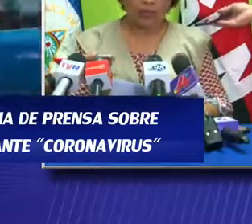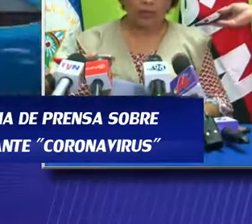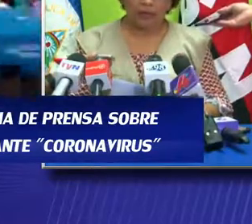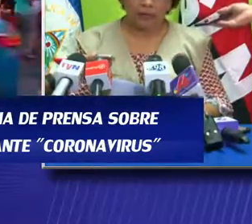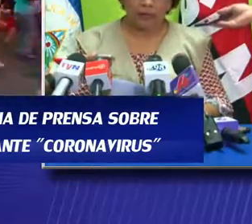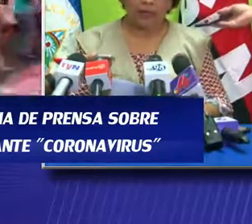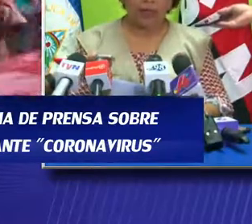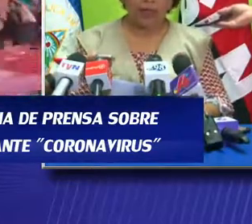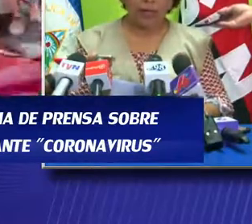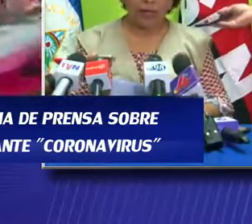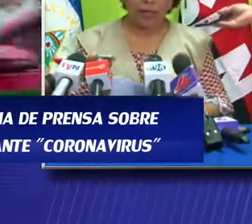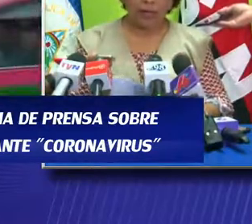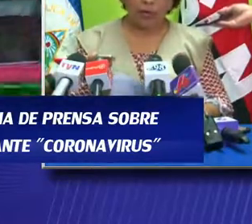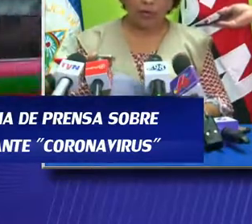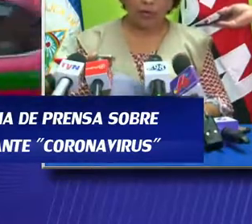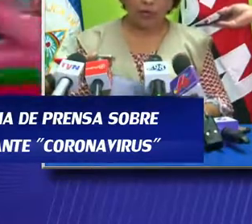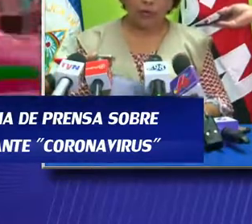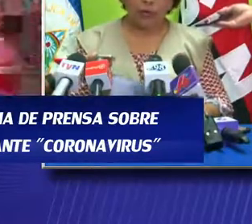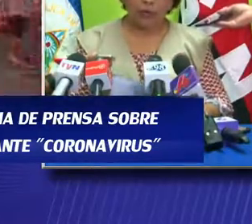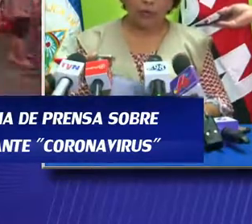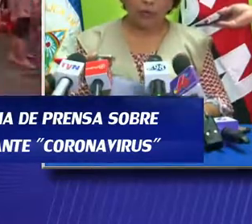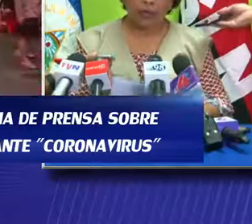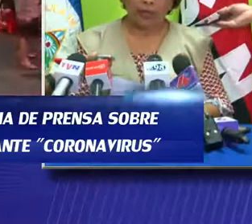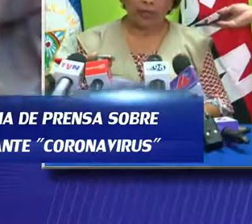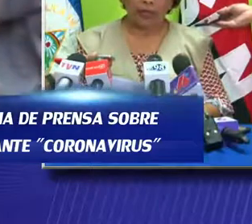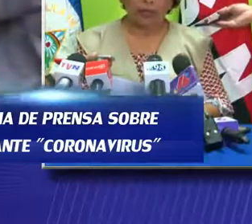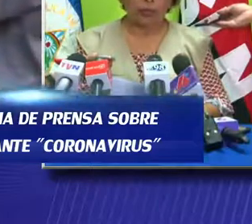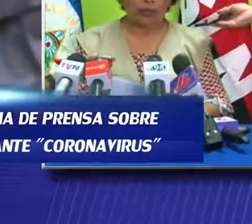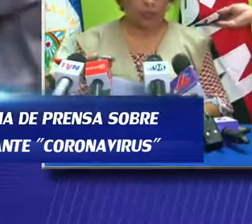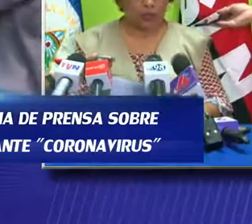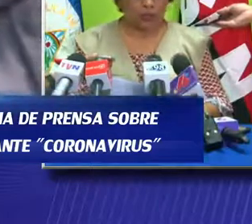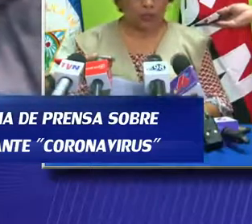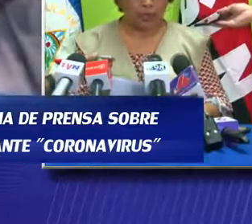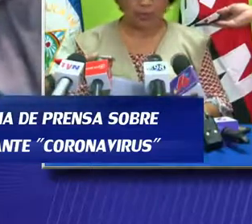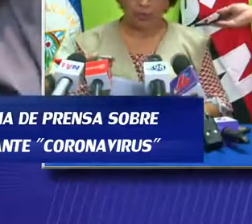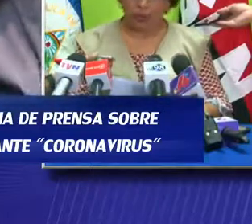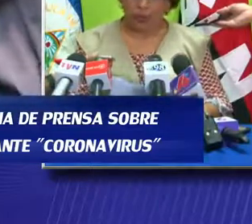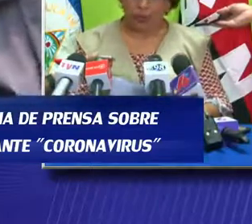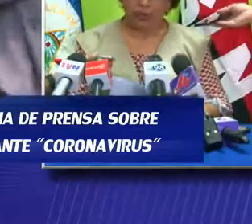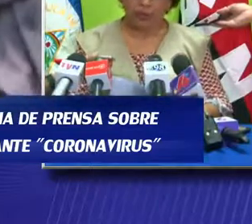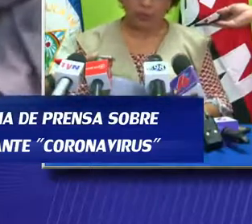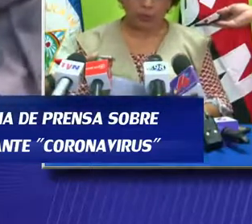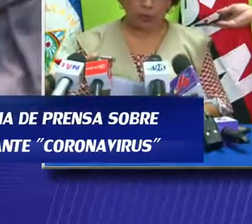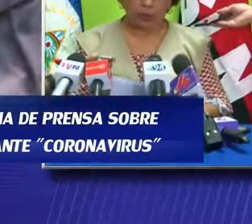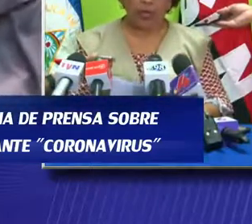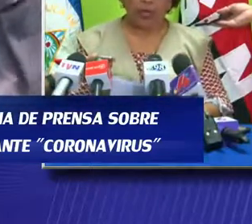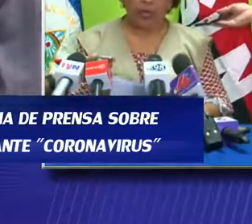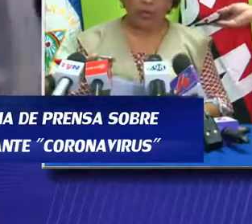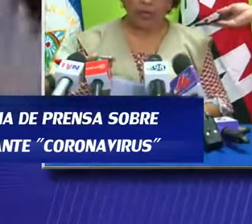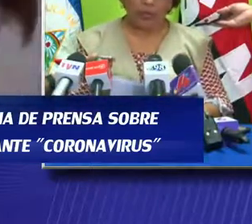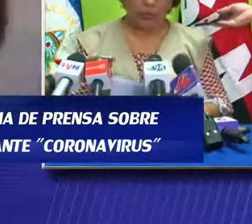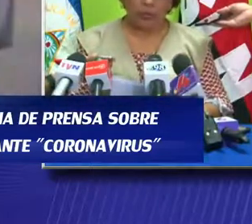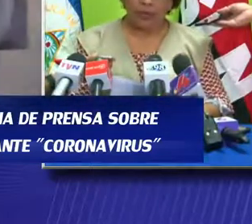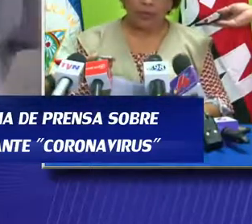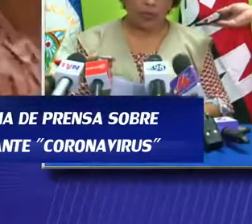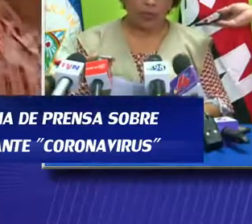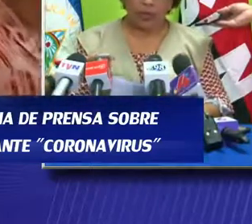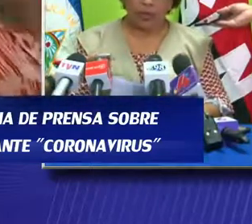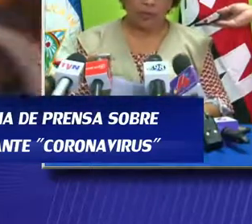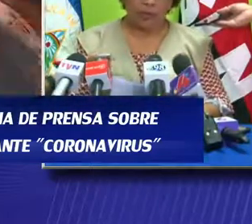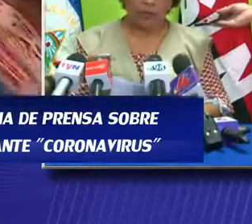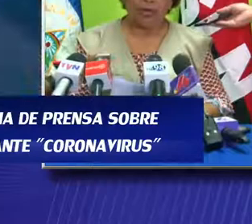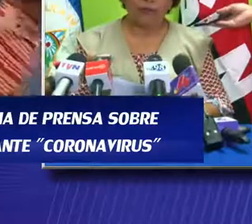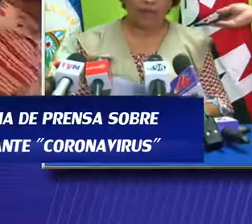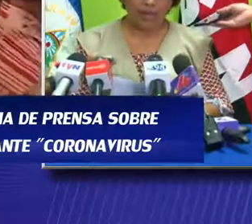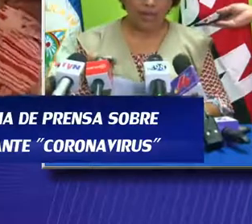importante de evitar las condiciones que puedan transmitir a otras personas estas cuadro respiratorio. En este momento,